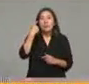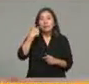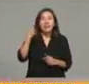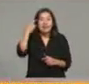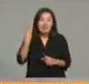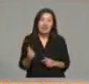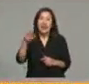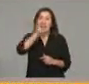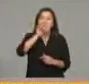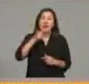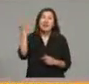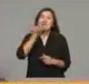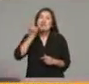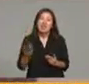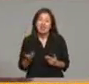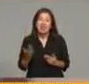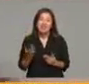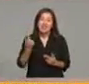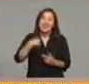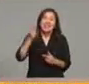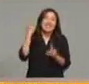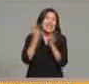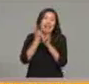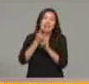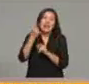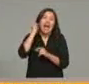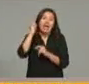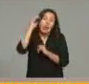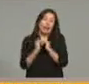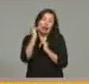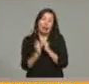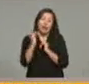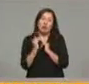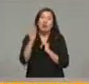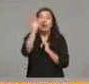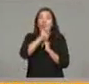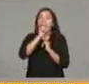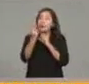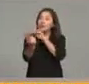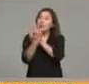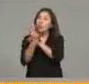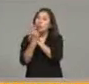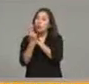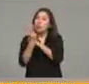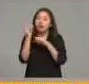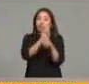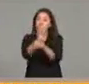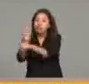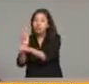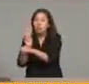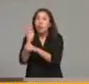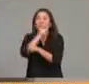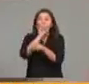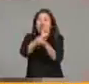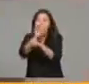da pero en realidad los motivos son los que ustedes decían es que las mujeres se cuidan más por eso no sé si habrán